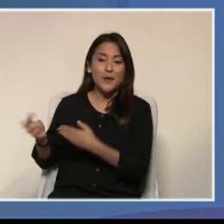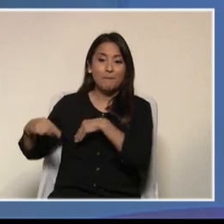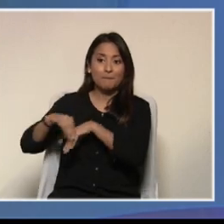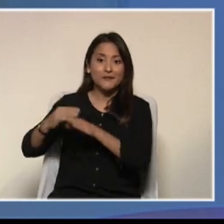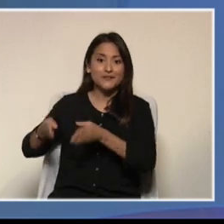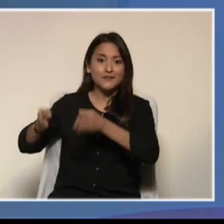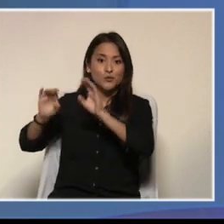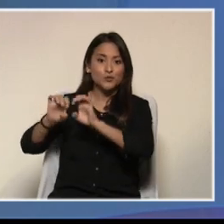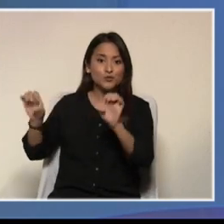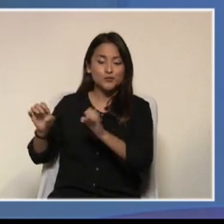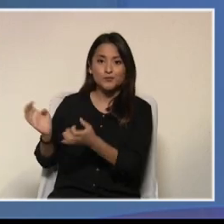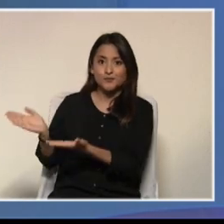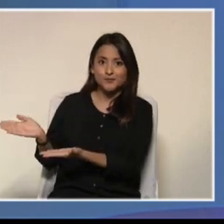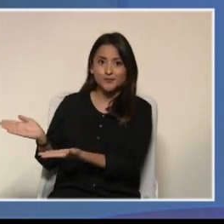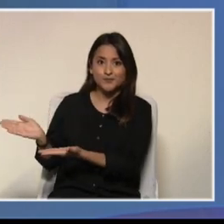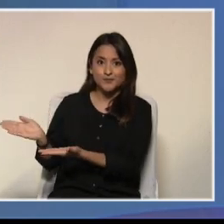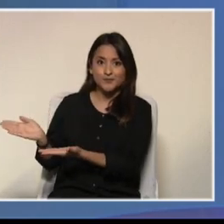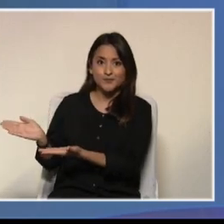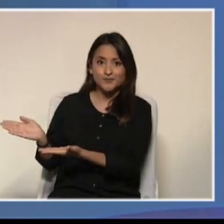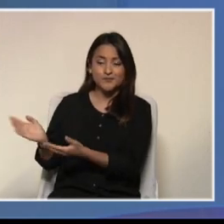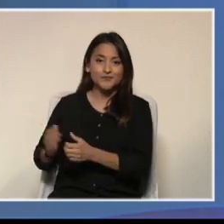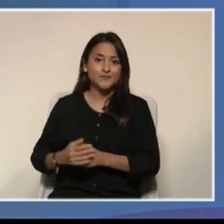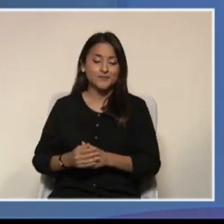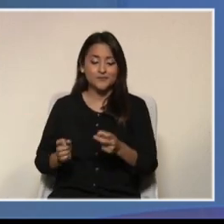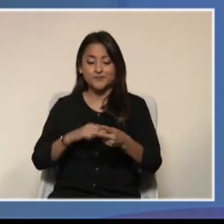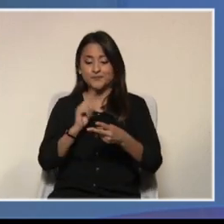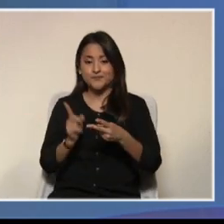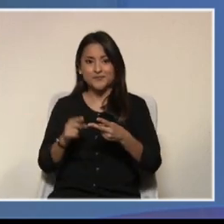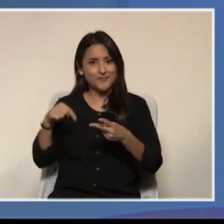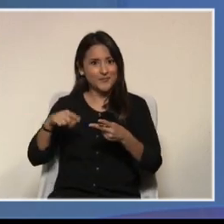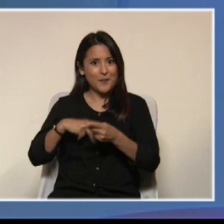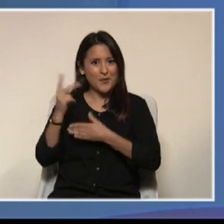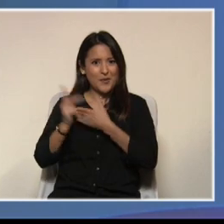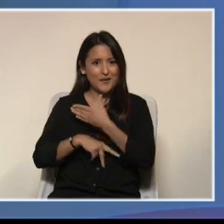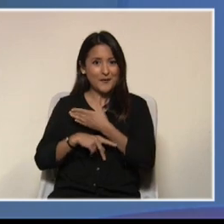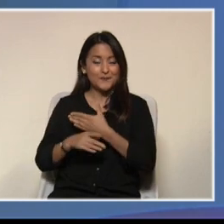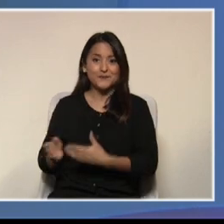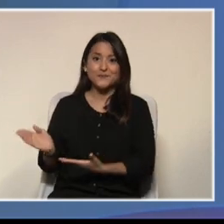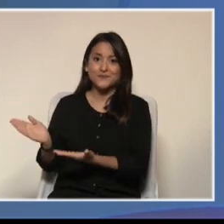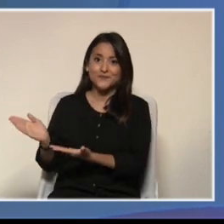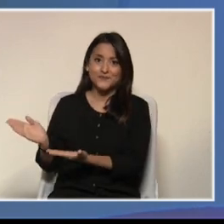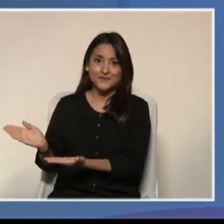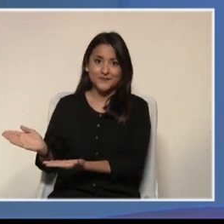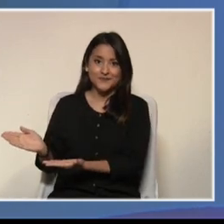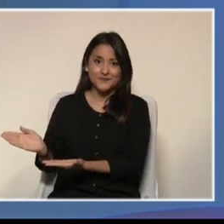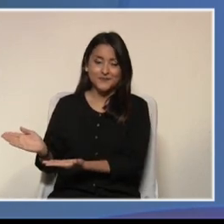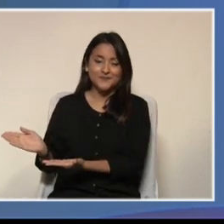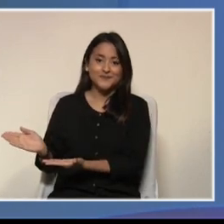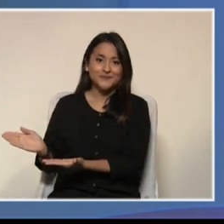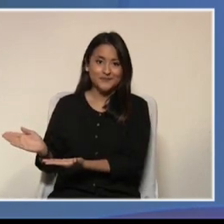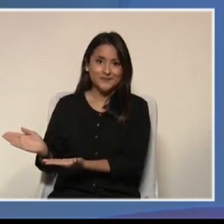de Educación @MPP y la página de Cada Familia Una Escuela